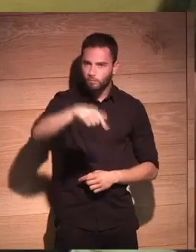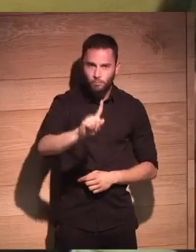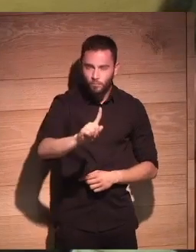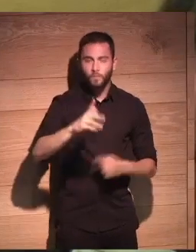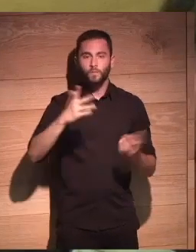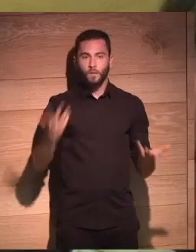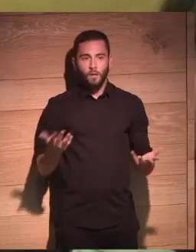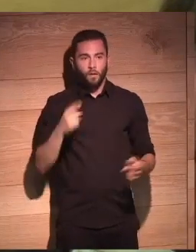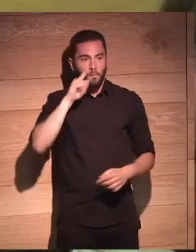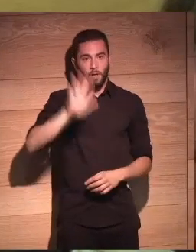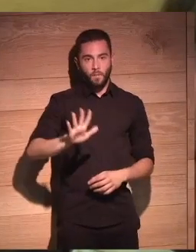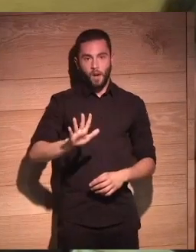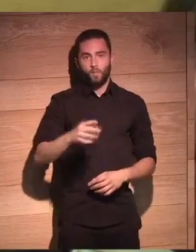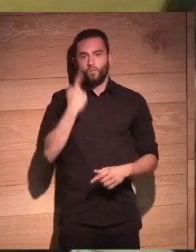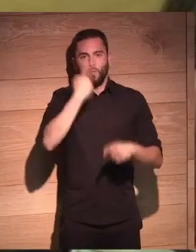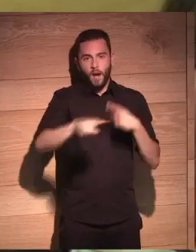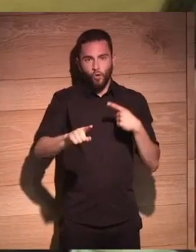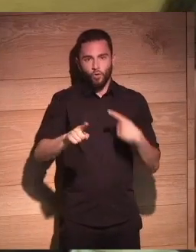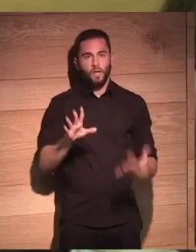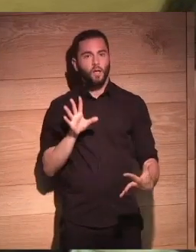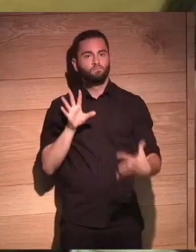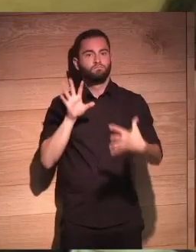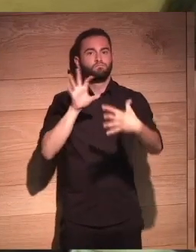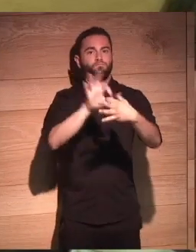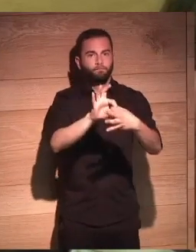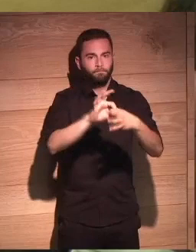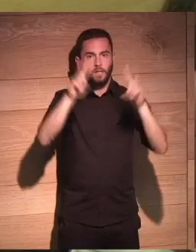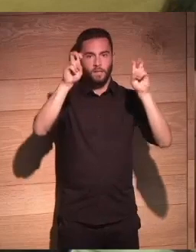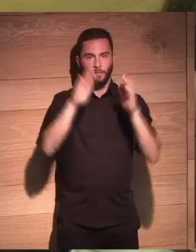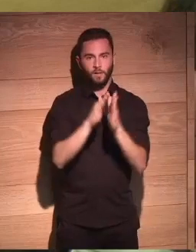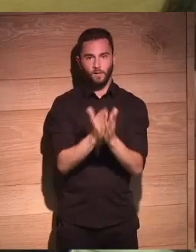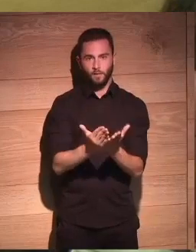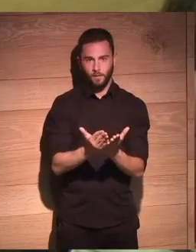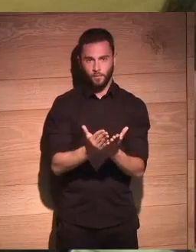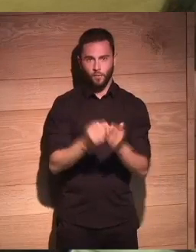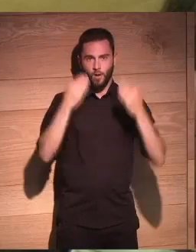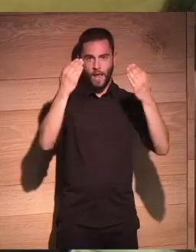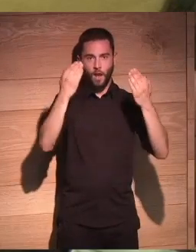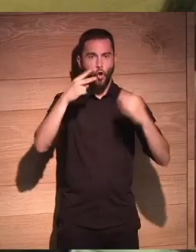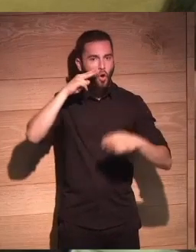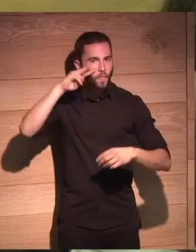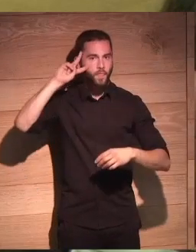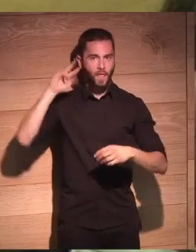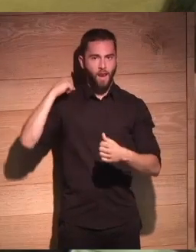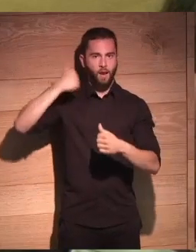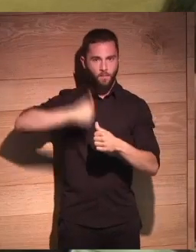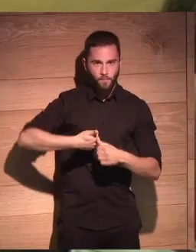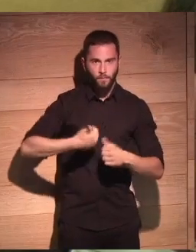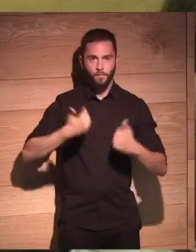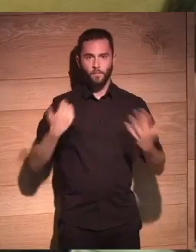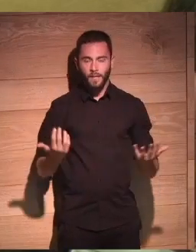es una cosa que encaja mucho en el título del libro, del elogio de la experiencia, y es